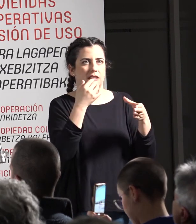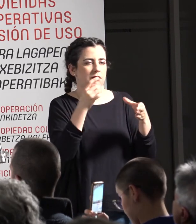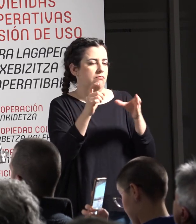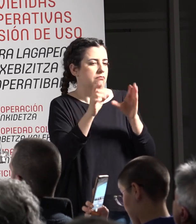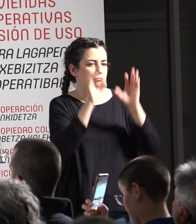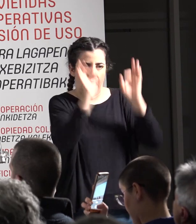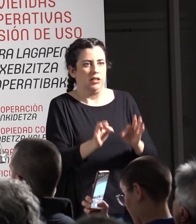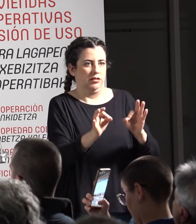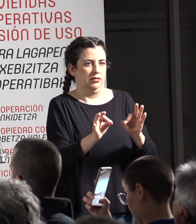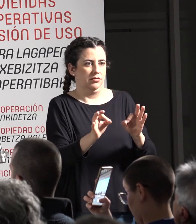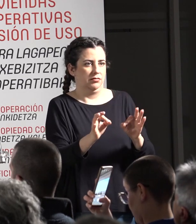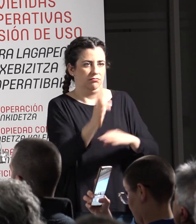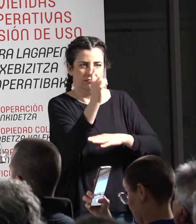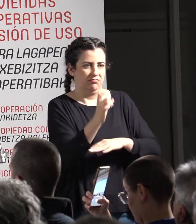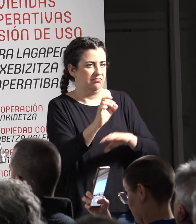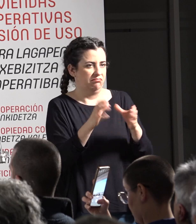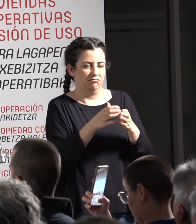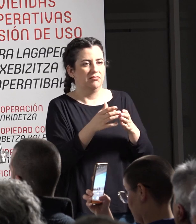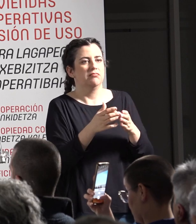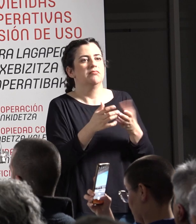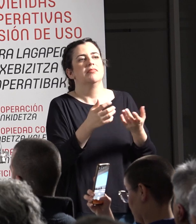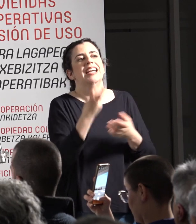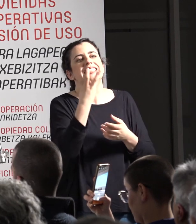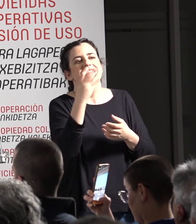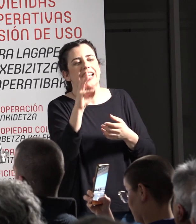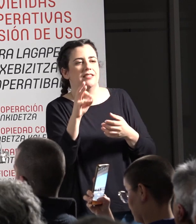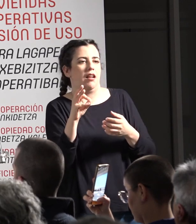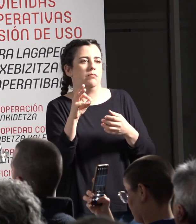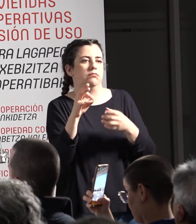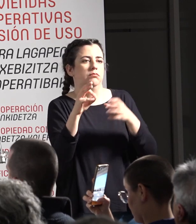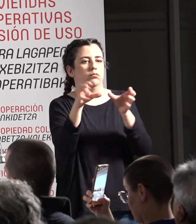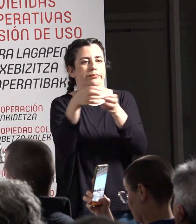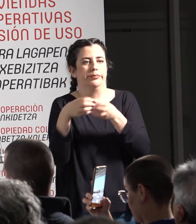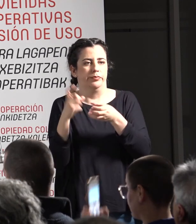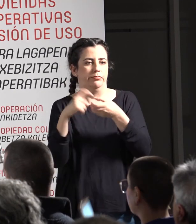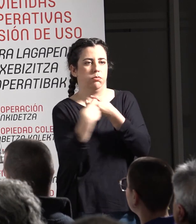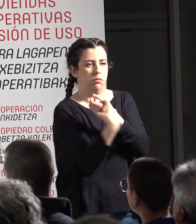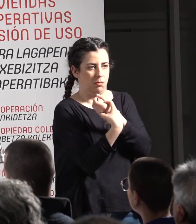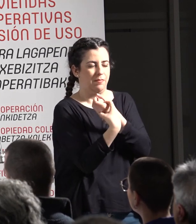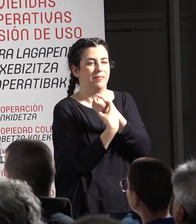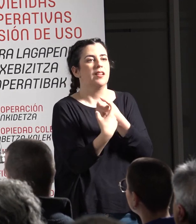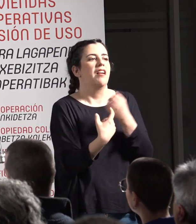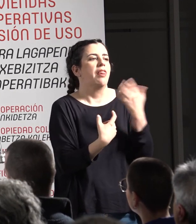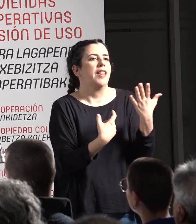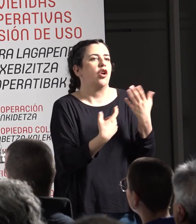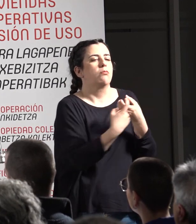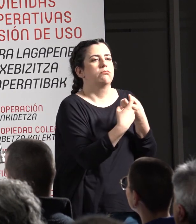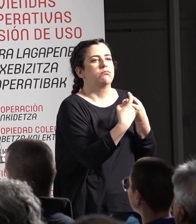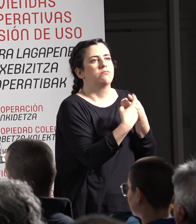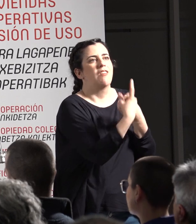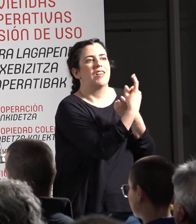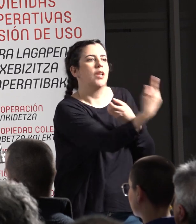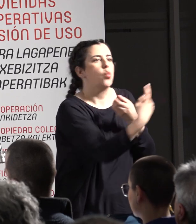totalidad, ¿vale? También es distinto si son 30 unidades convivenciales que si son 5. Si falta uno de los 5 no es lo mismo que si falta